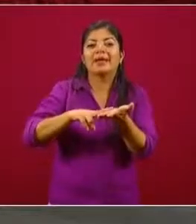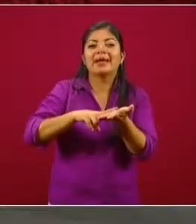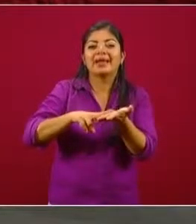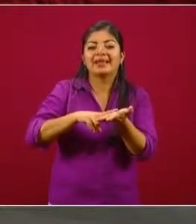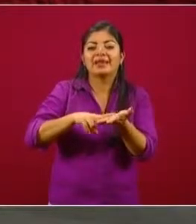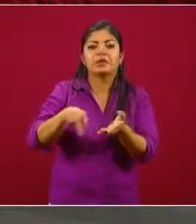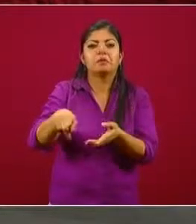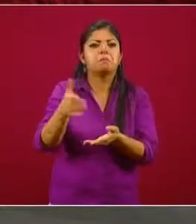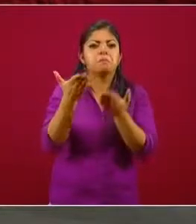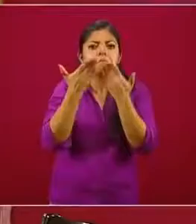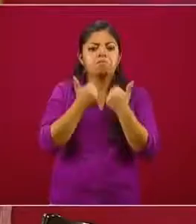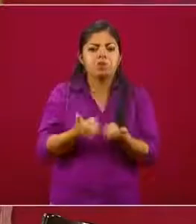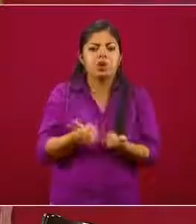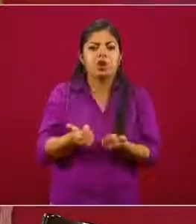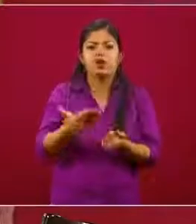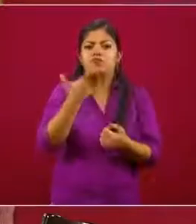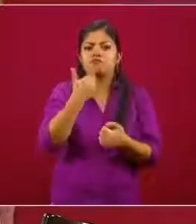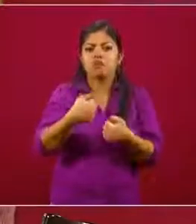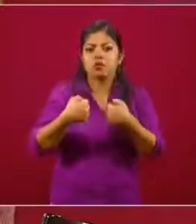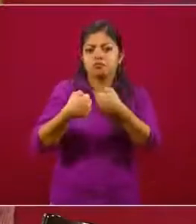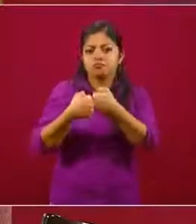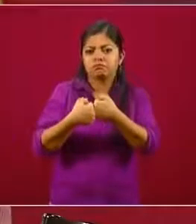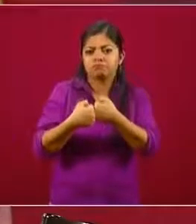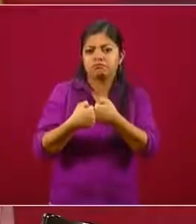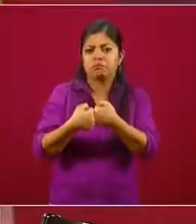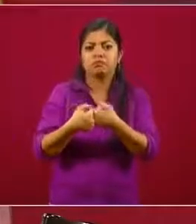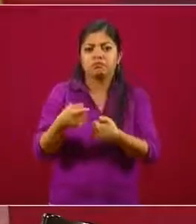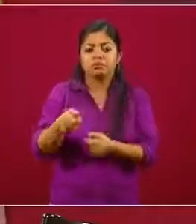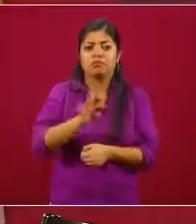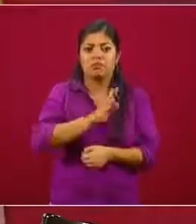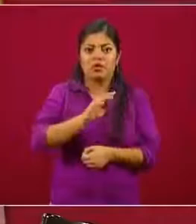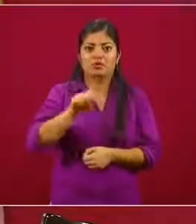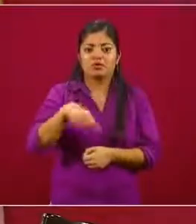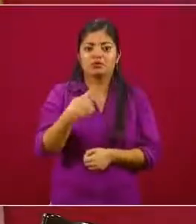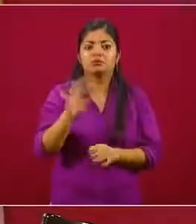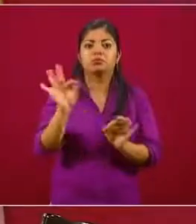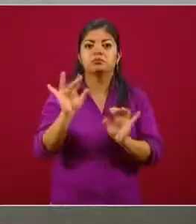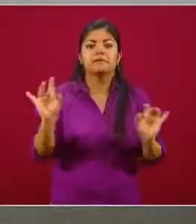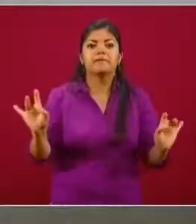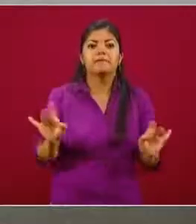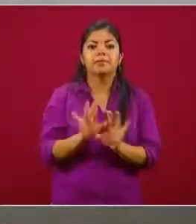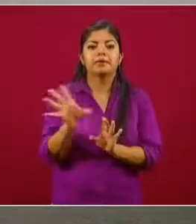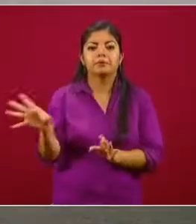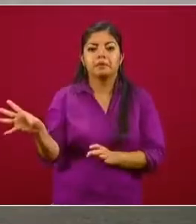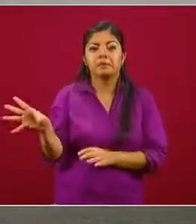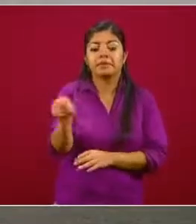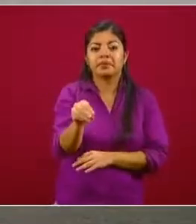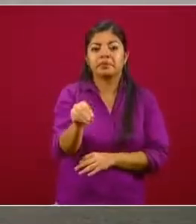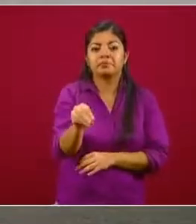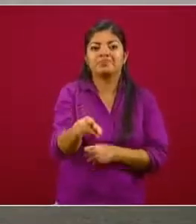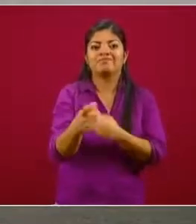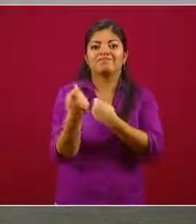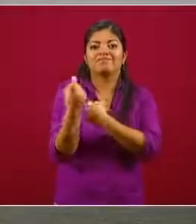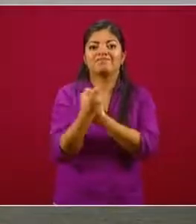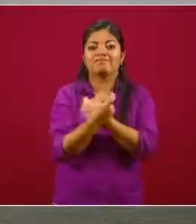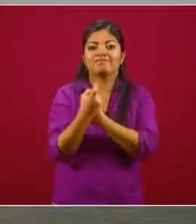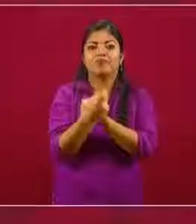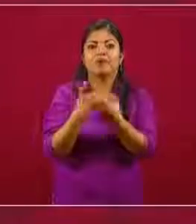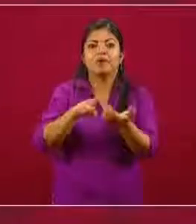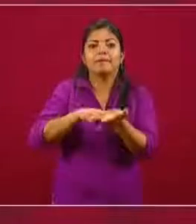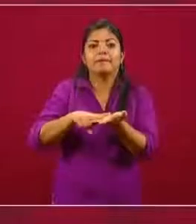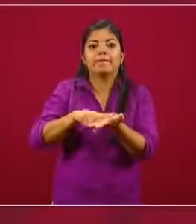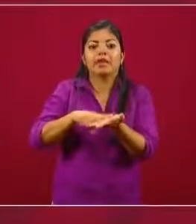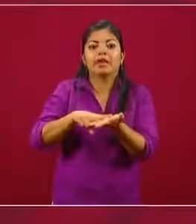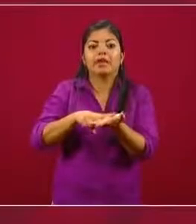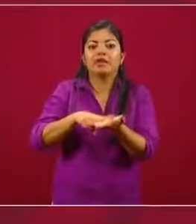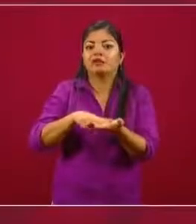sin casos y sin vecindad a municipios con casos, puede ser que tenga de repente casos y de manera automática deja de ser